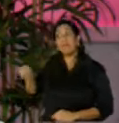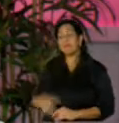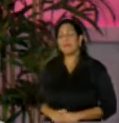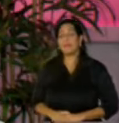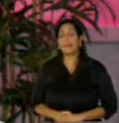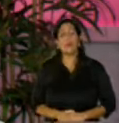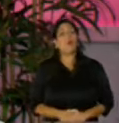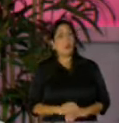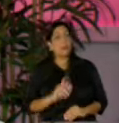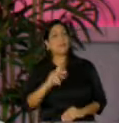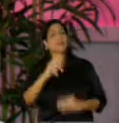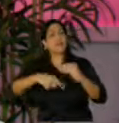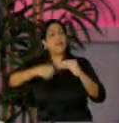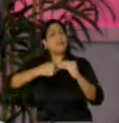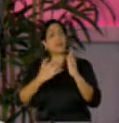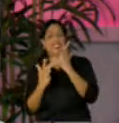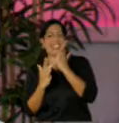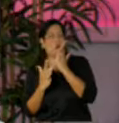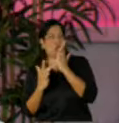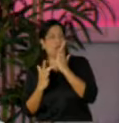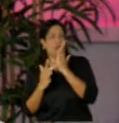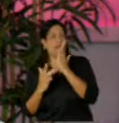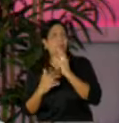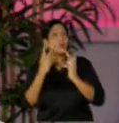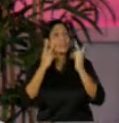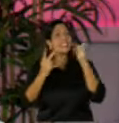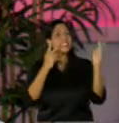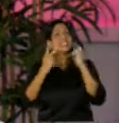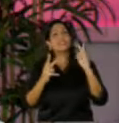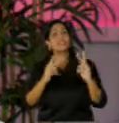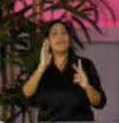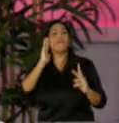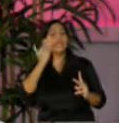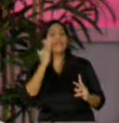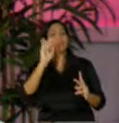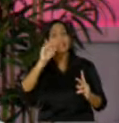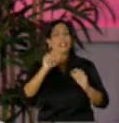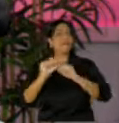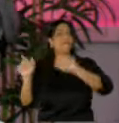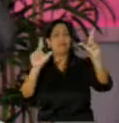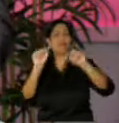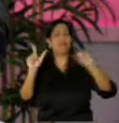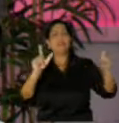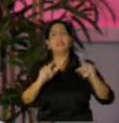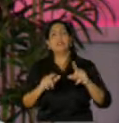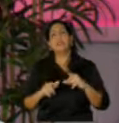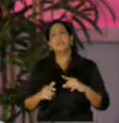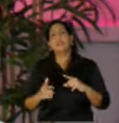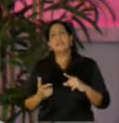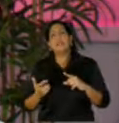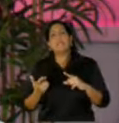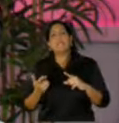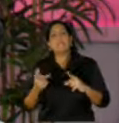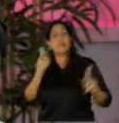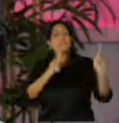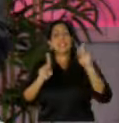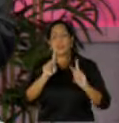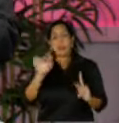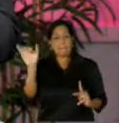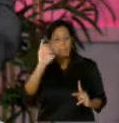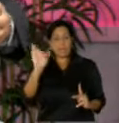Hablando del aspecto tecnológico, sabemos que a través de las redes hay muchos médicos de diferentes países, inclusive de Puerto Rico, que toman las mismas